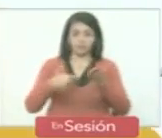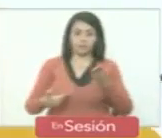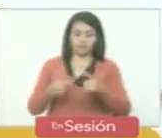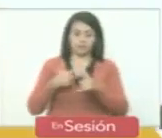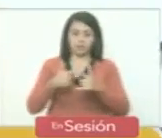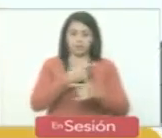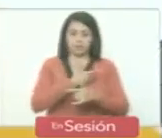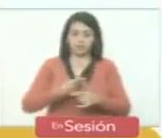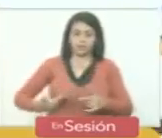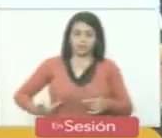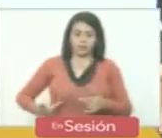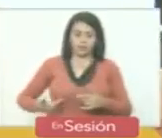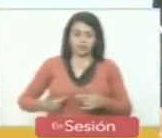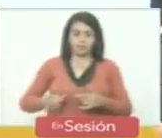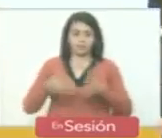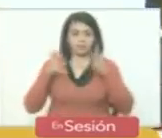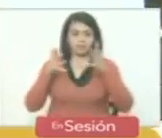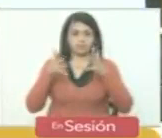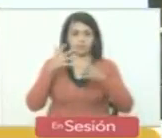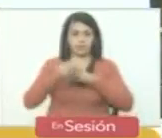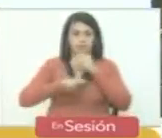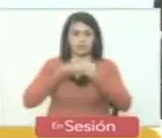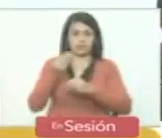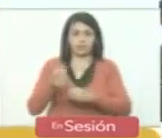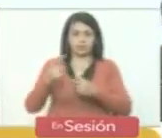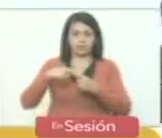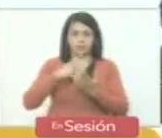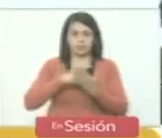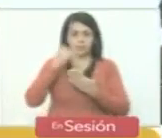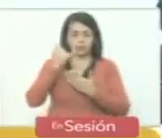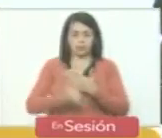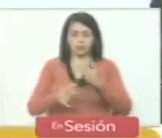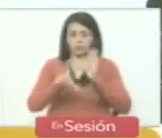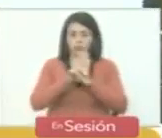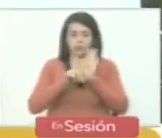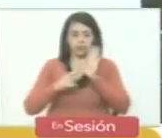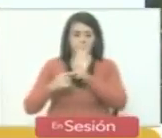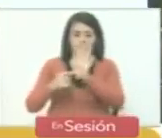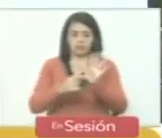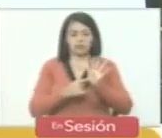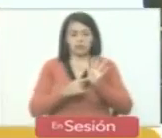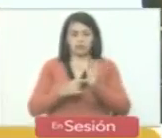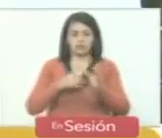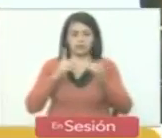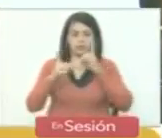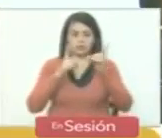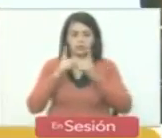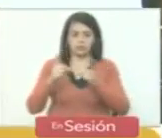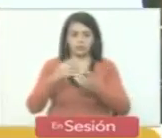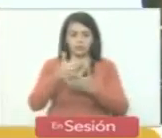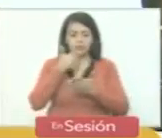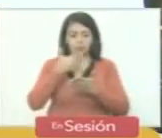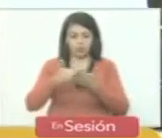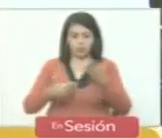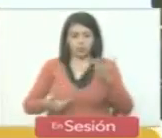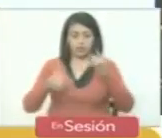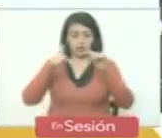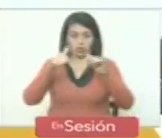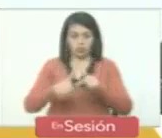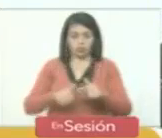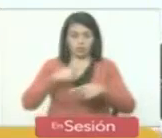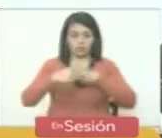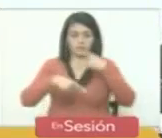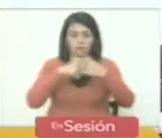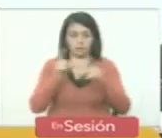El presidente instruyó incorporar el proyecto de ley para discusión en la propuesta al orden del día de la